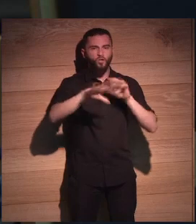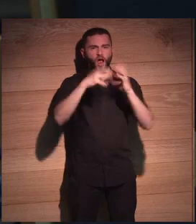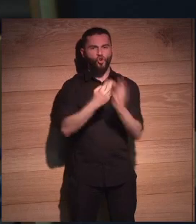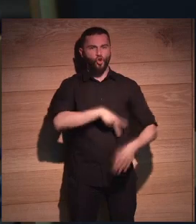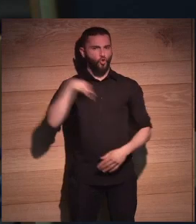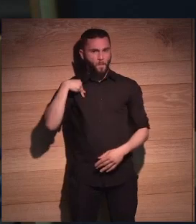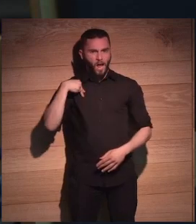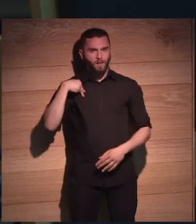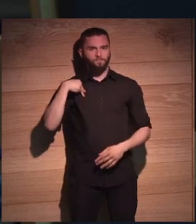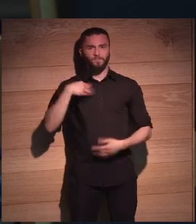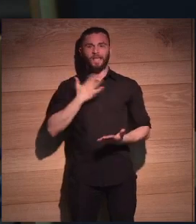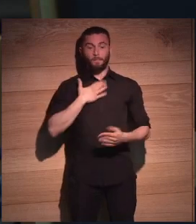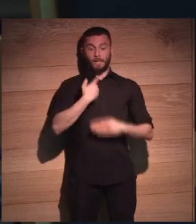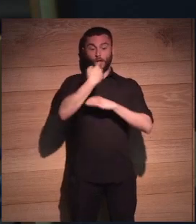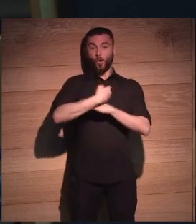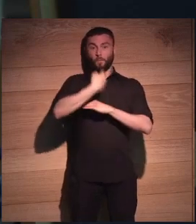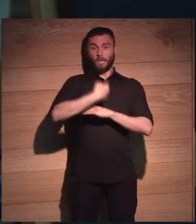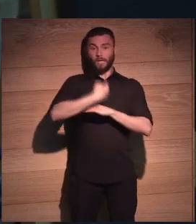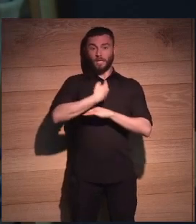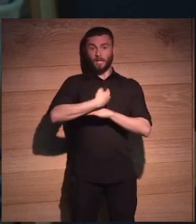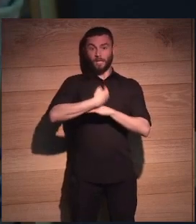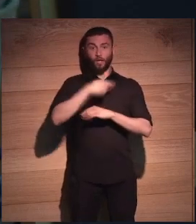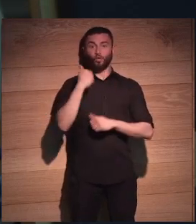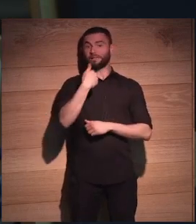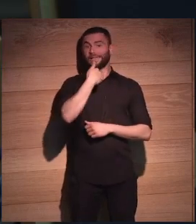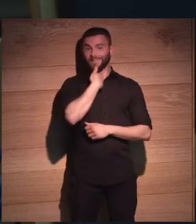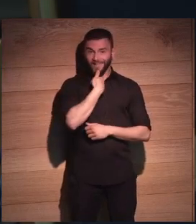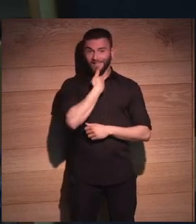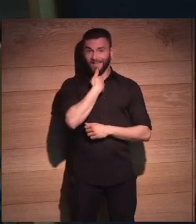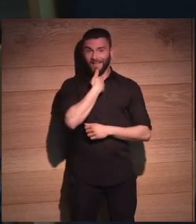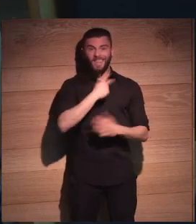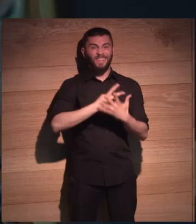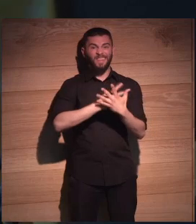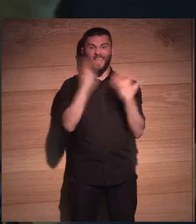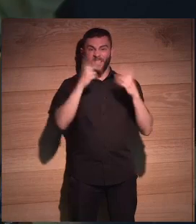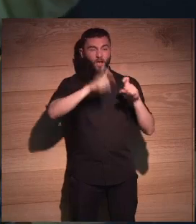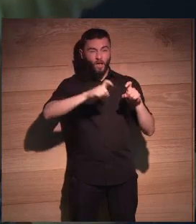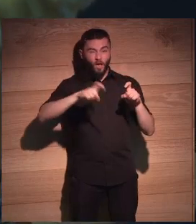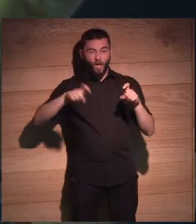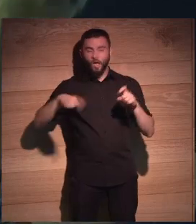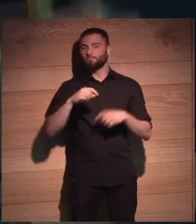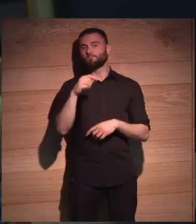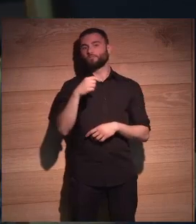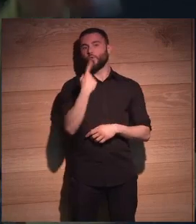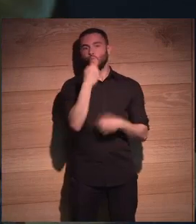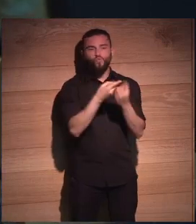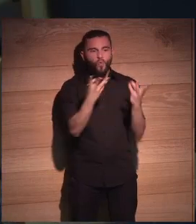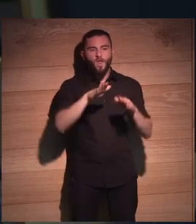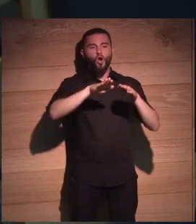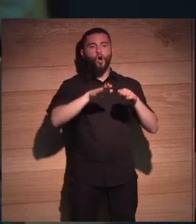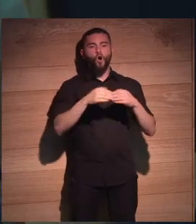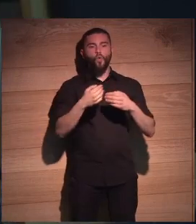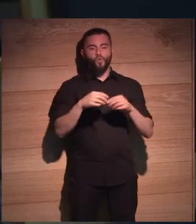o sea, que no me obligue a poner en una contraseña 17 dígitos, un número, un